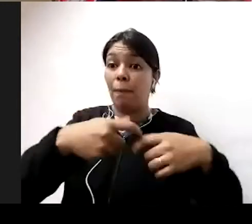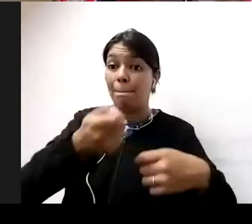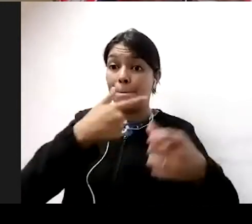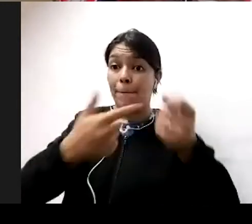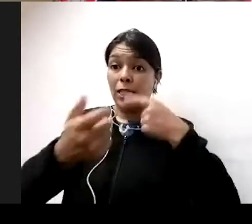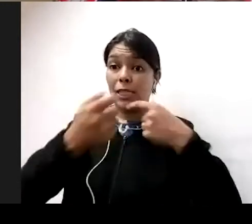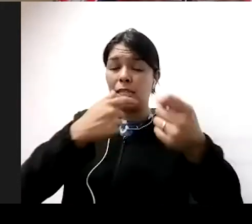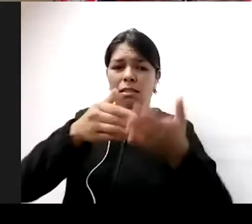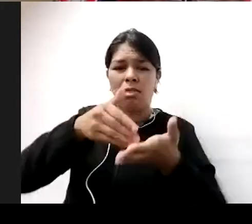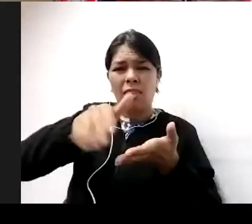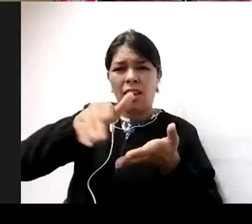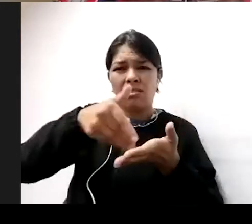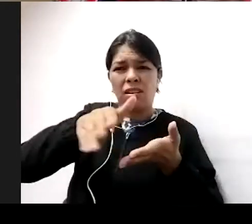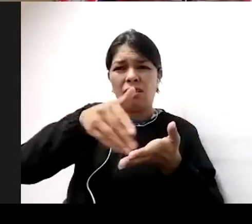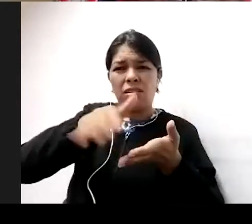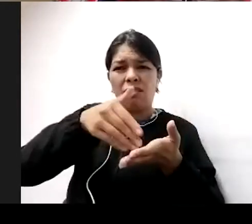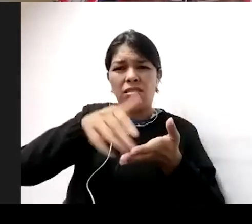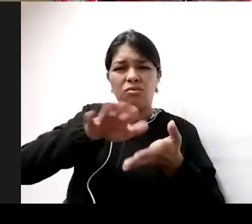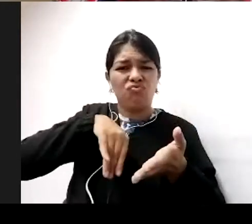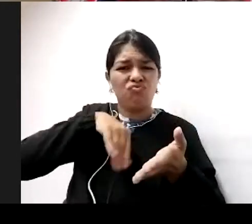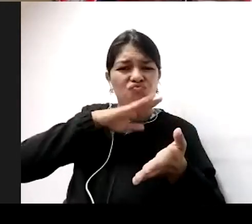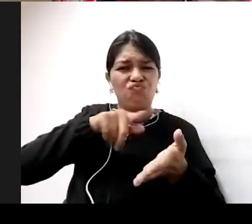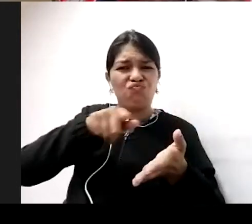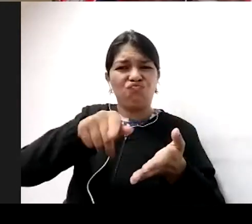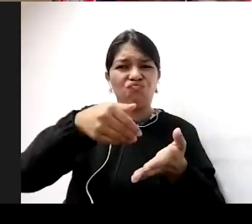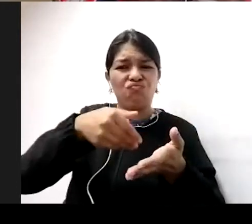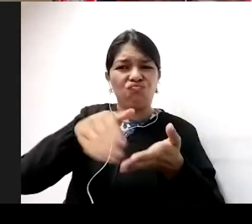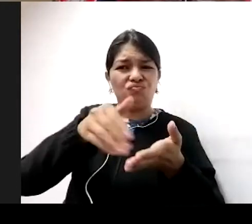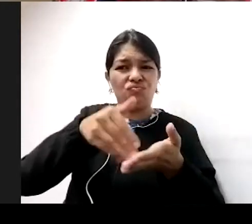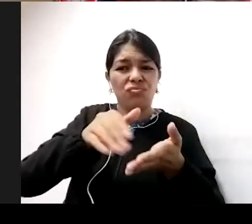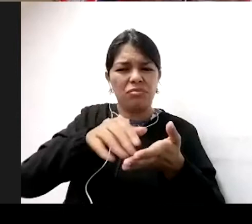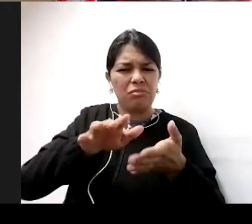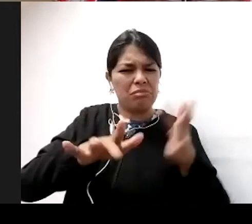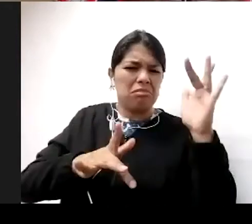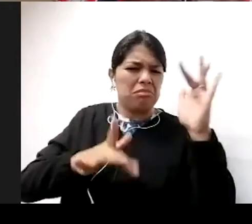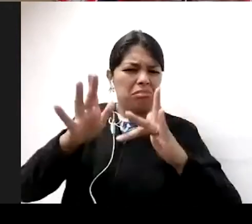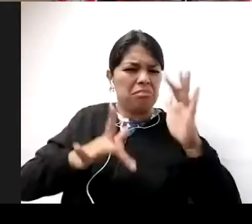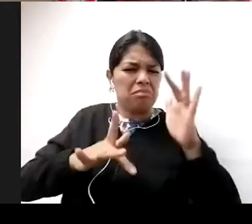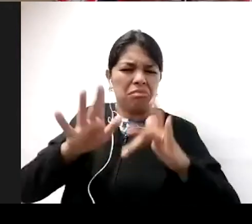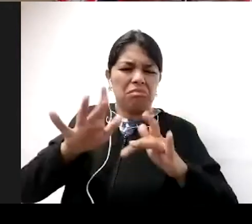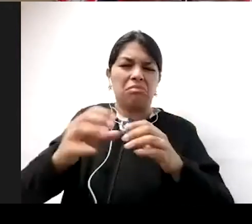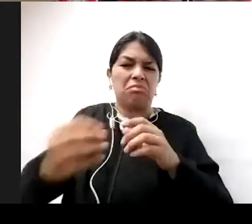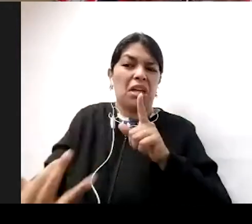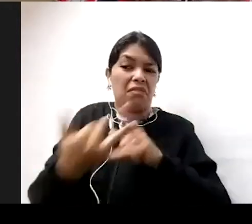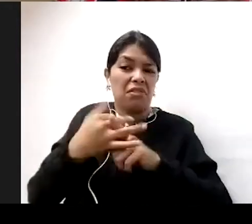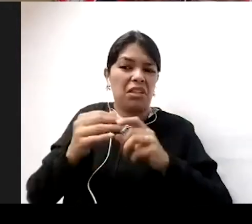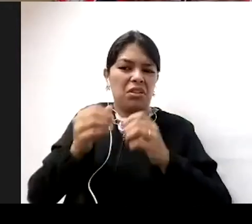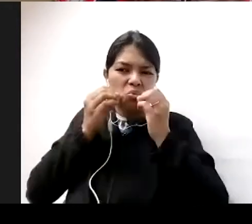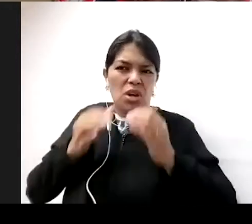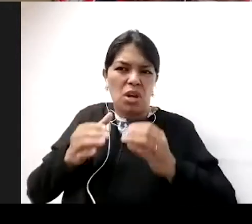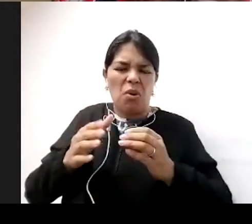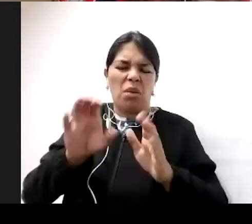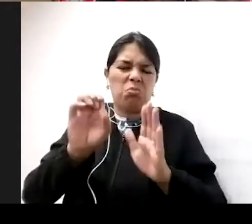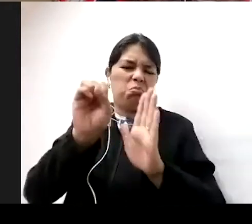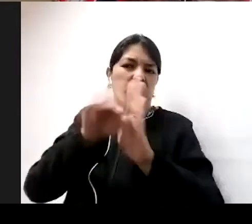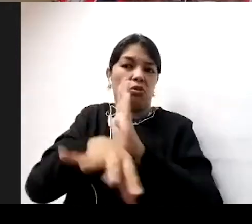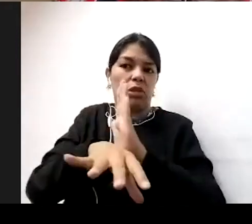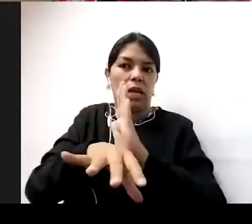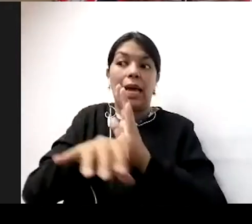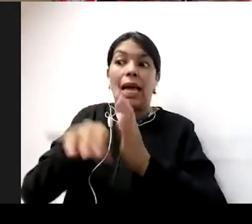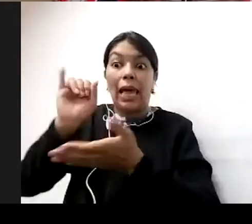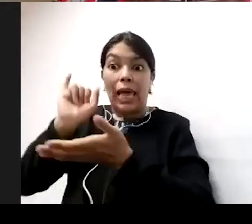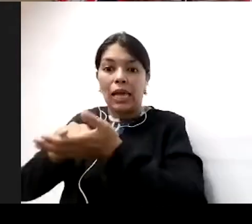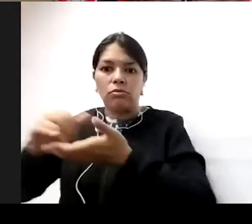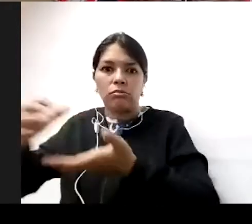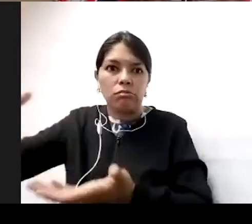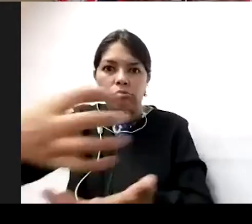no están utilizando, pues las consideran que no son adecuadas y son dañinas para el cuerpo humano. La fabricación de